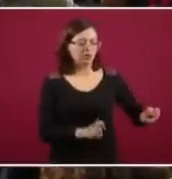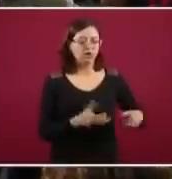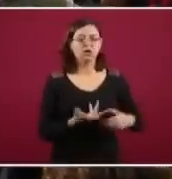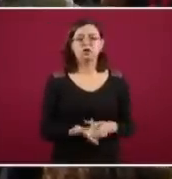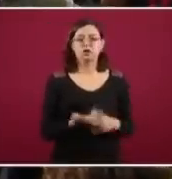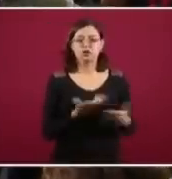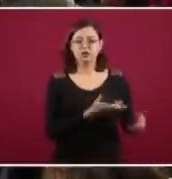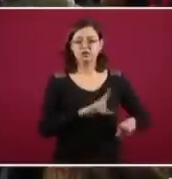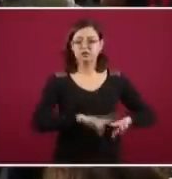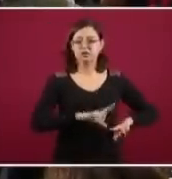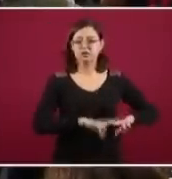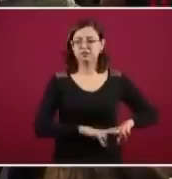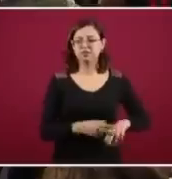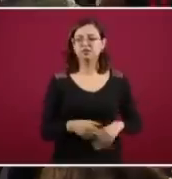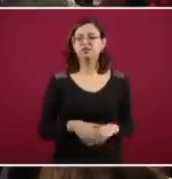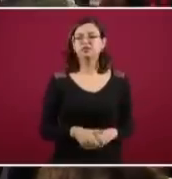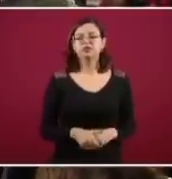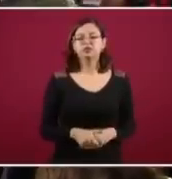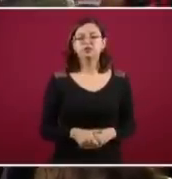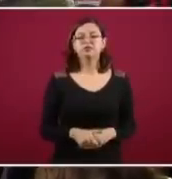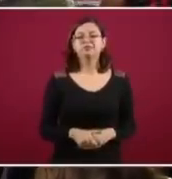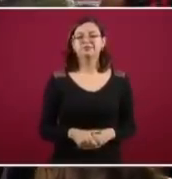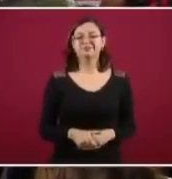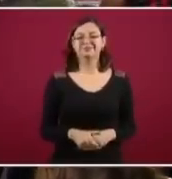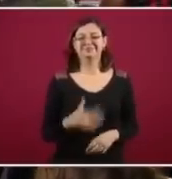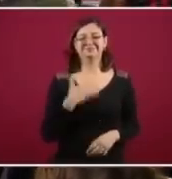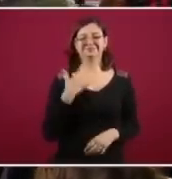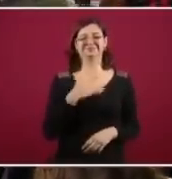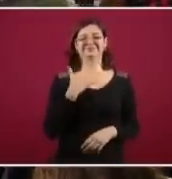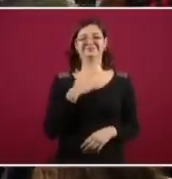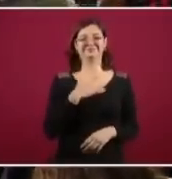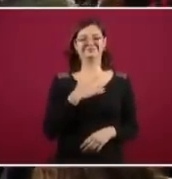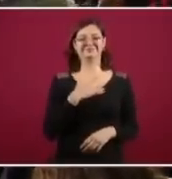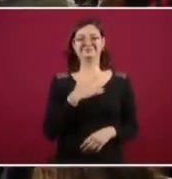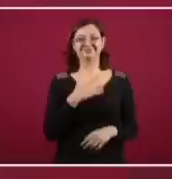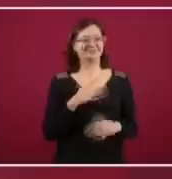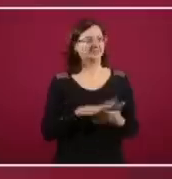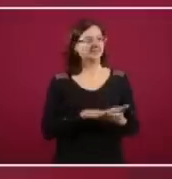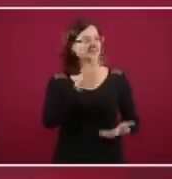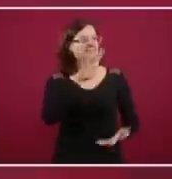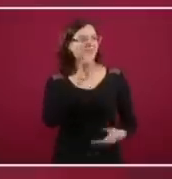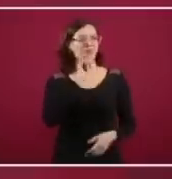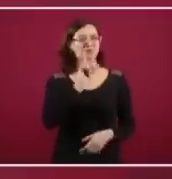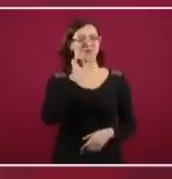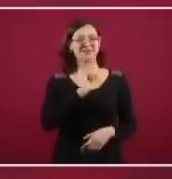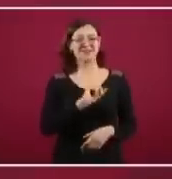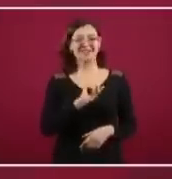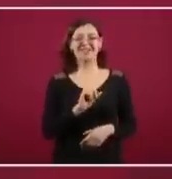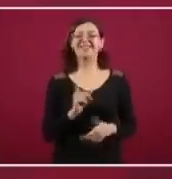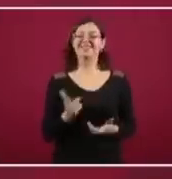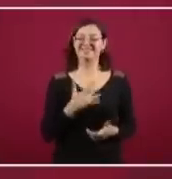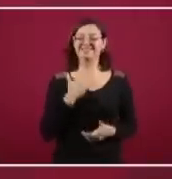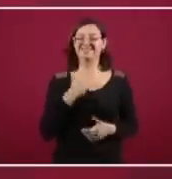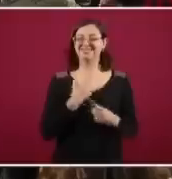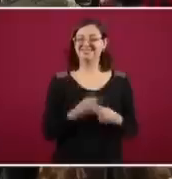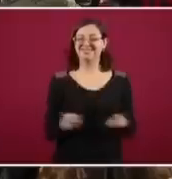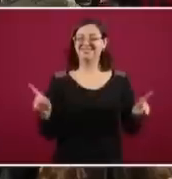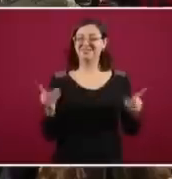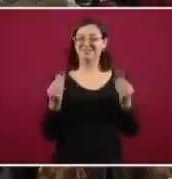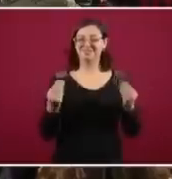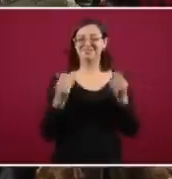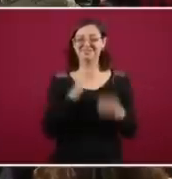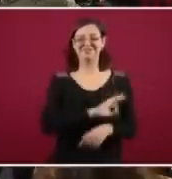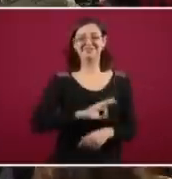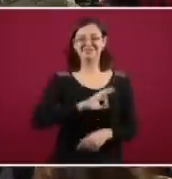en las sillas. Hoy sí se siente la diferencia de género de una manera. Felicidades a todas las mujeres. Y